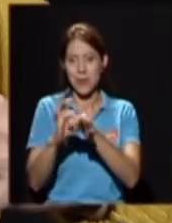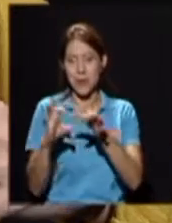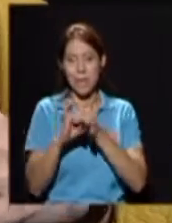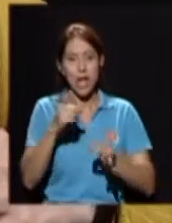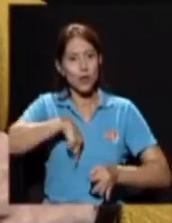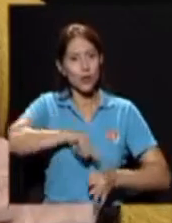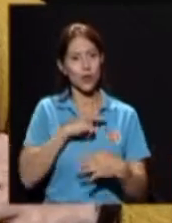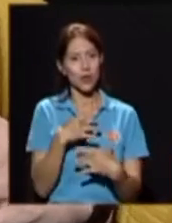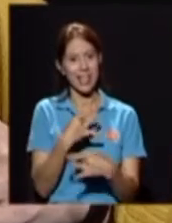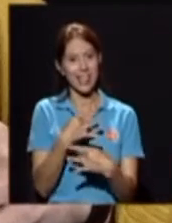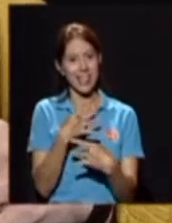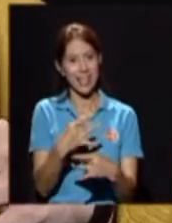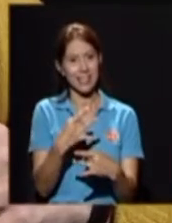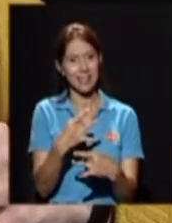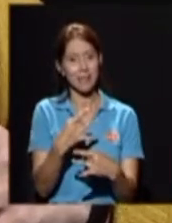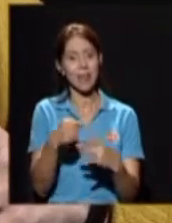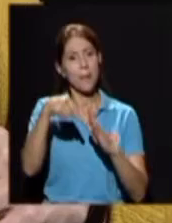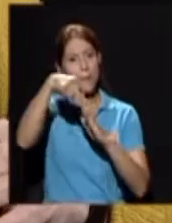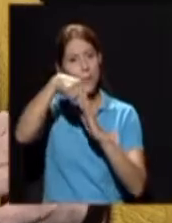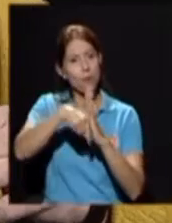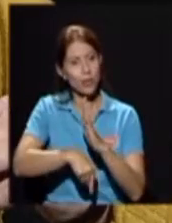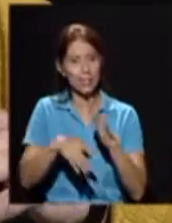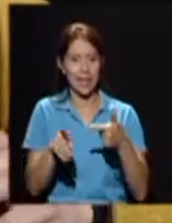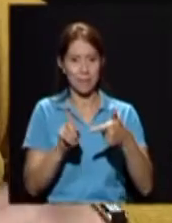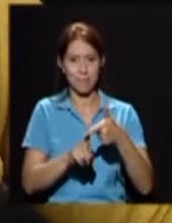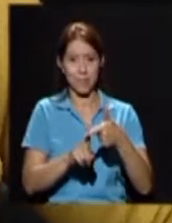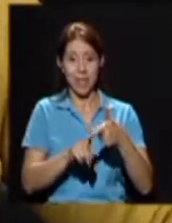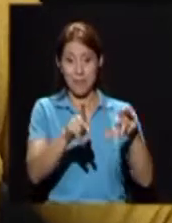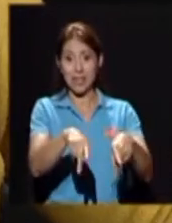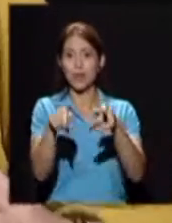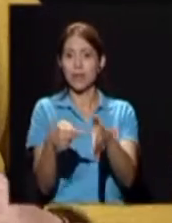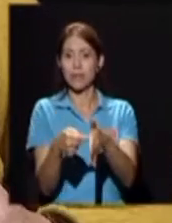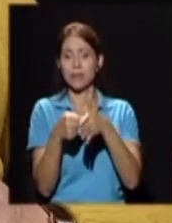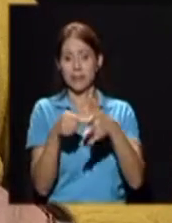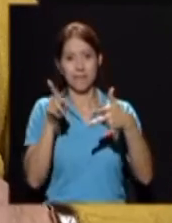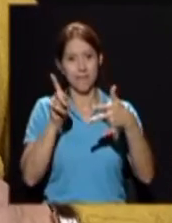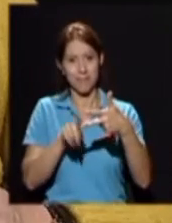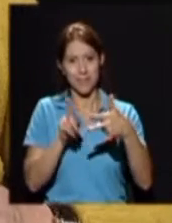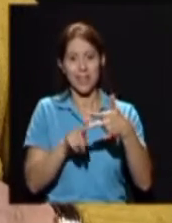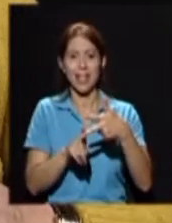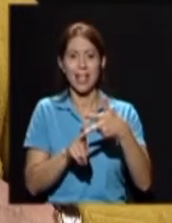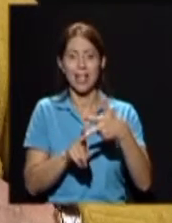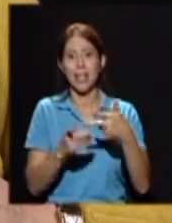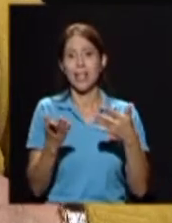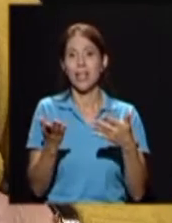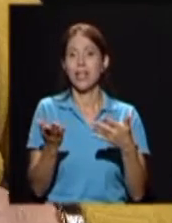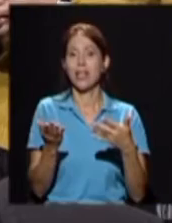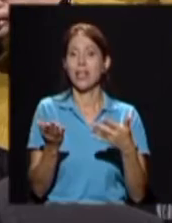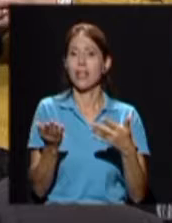profundizar una demanda ciudadana más fuerte, y un tercer elemento que usted ya lo mencionó, que es